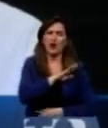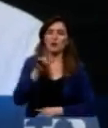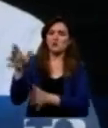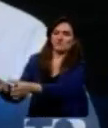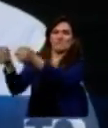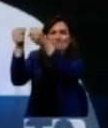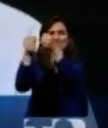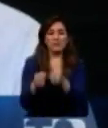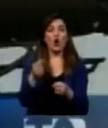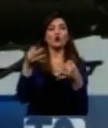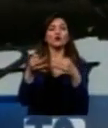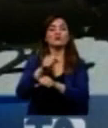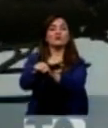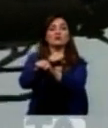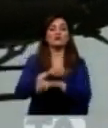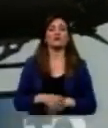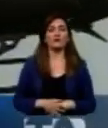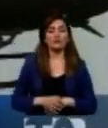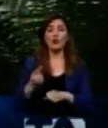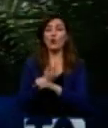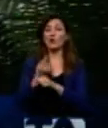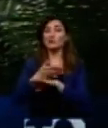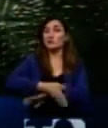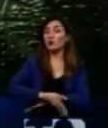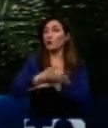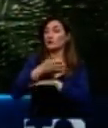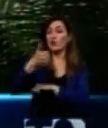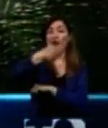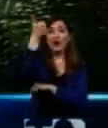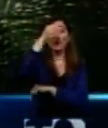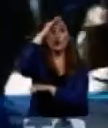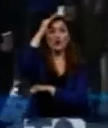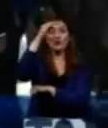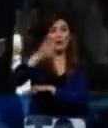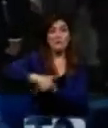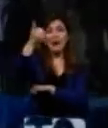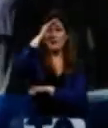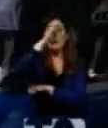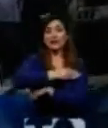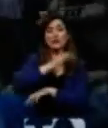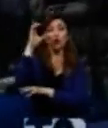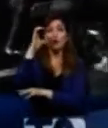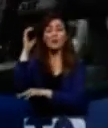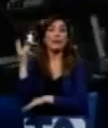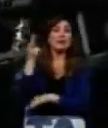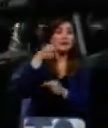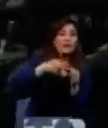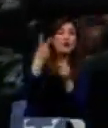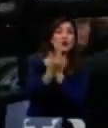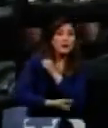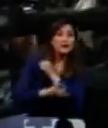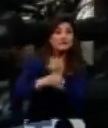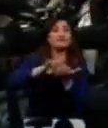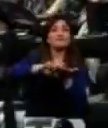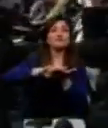entregue a la justicia. En las próximas horas llegarán al país los altos mandos policiales y militares de Colombia que participarán de la reunión binacional.